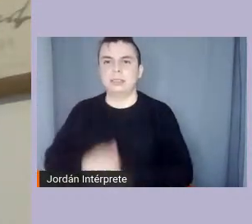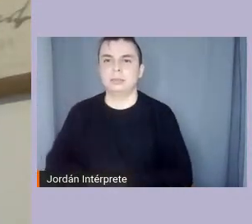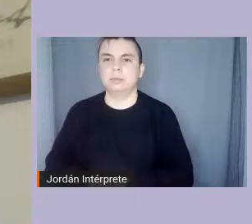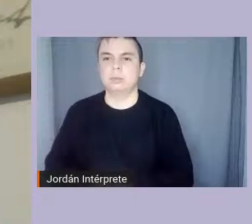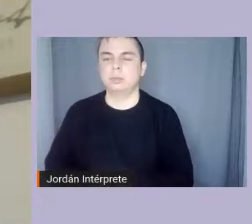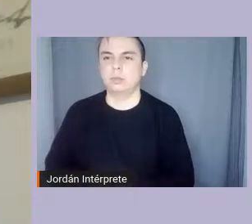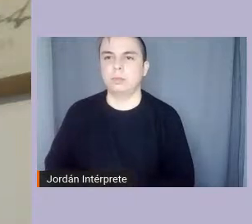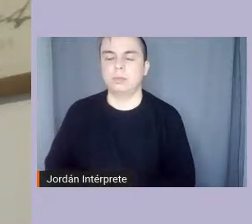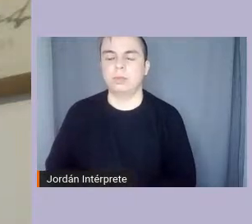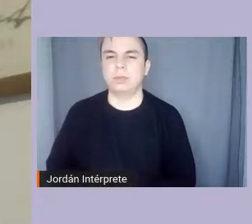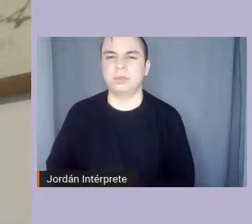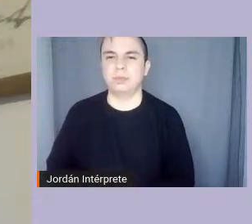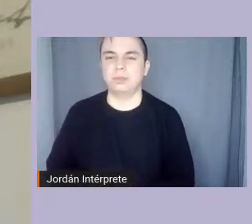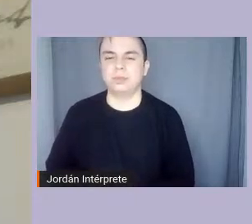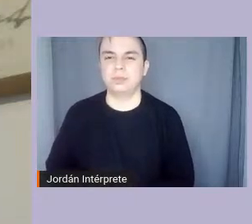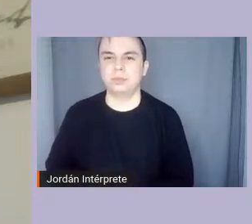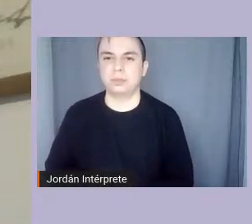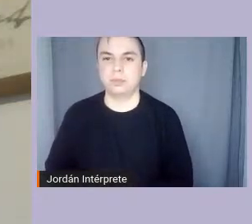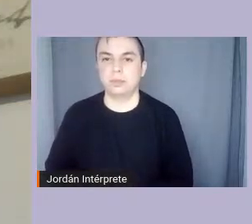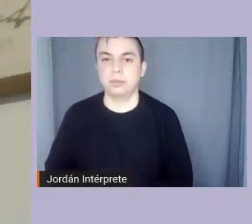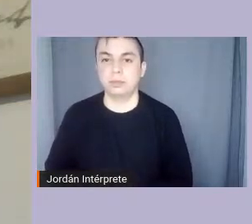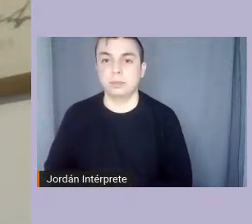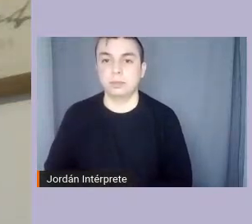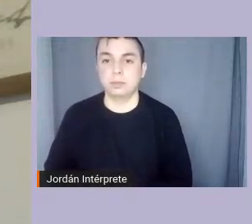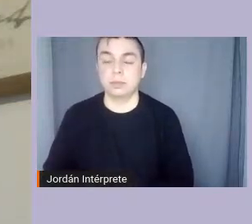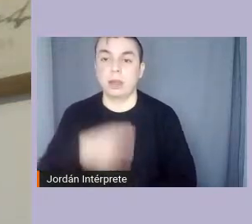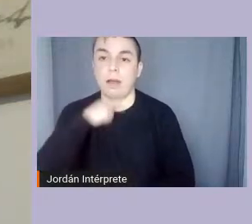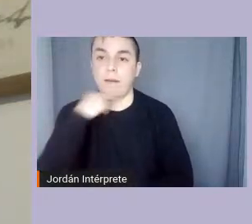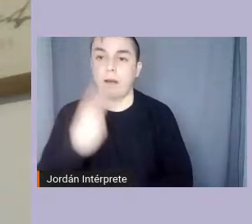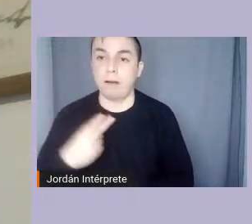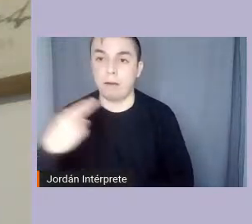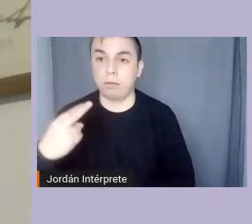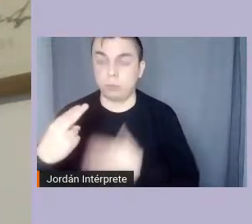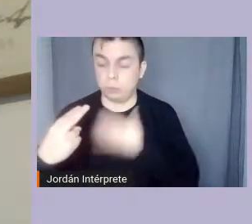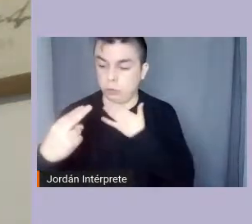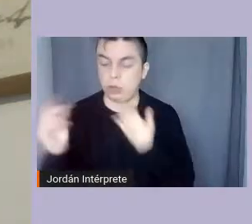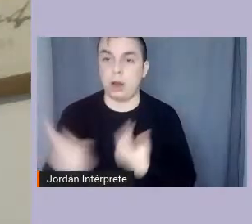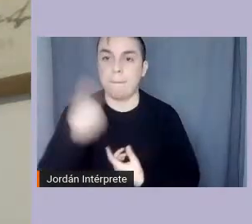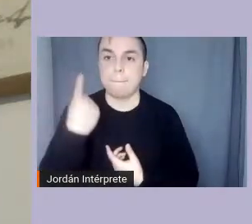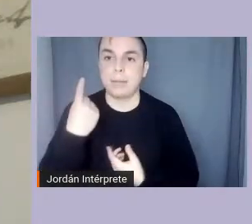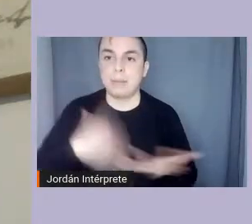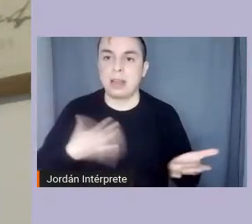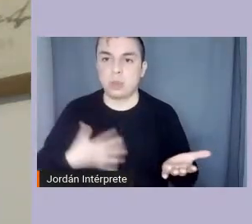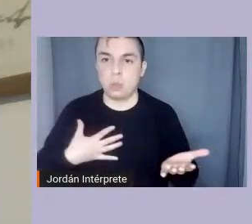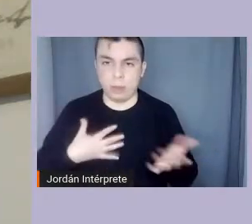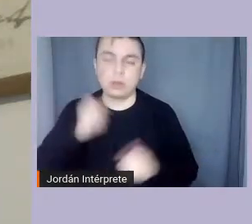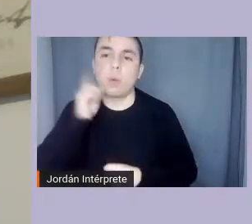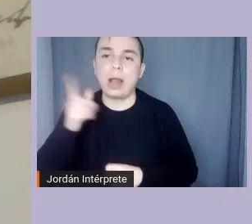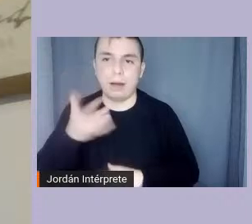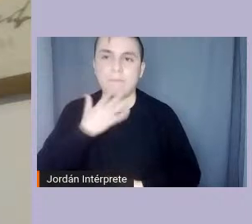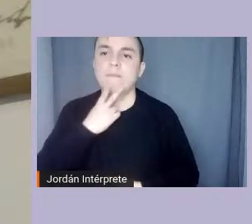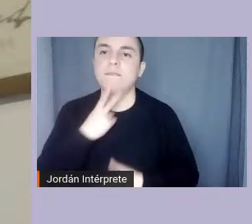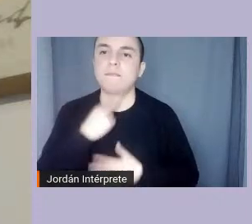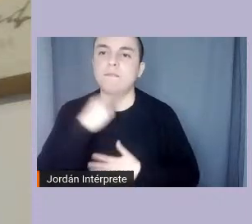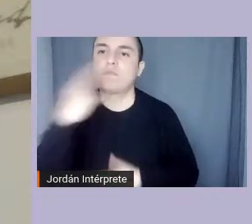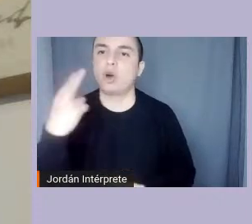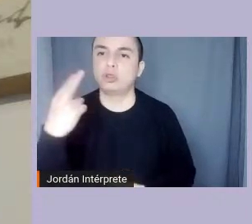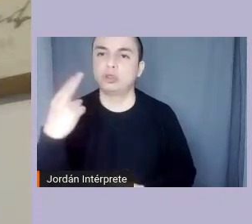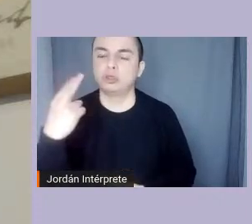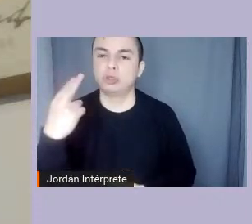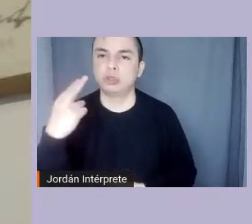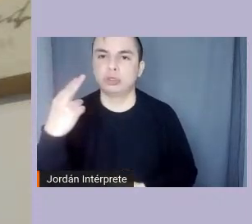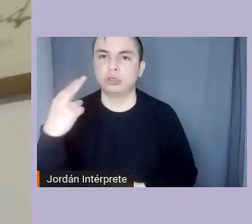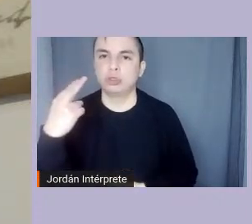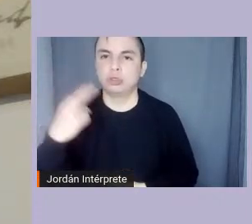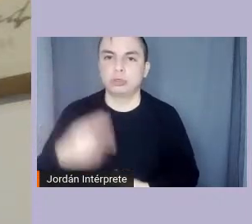empezar con la voz como nuestro primer instrumento. La importancia de cantar en